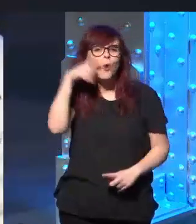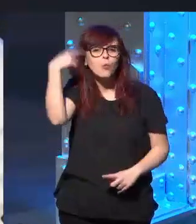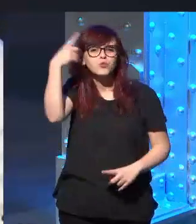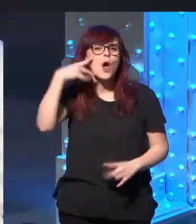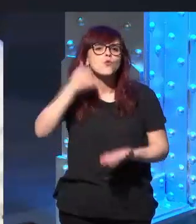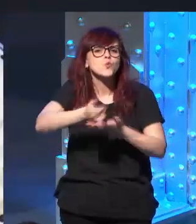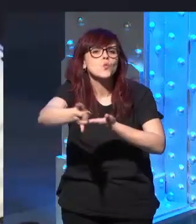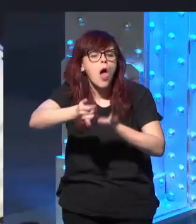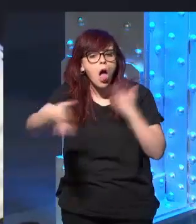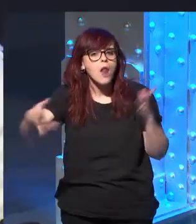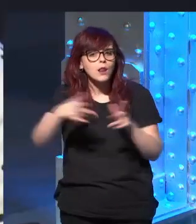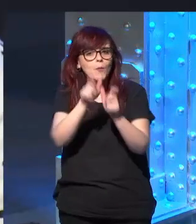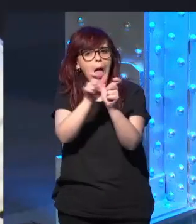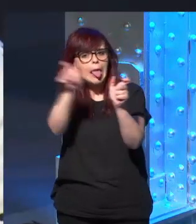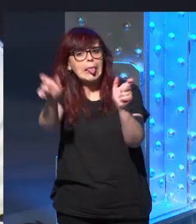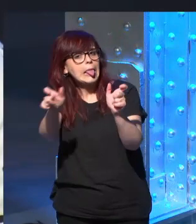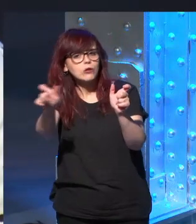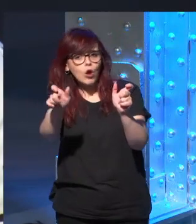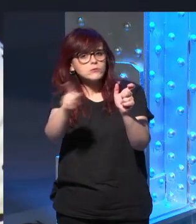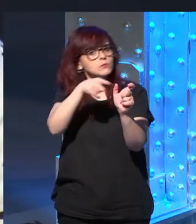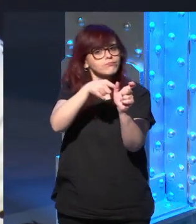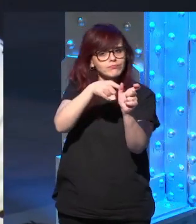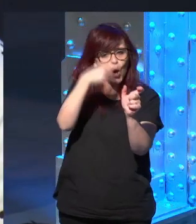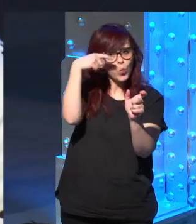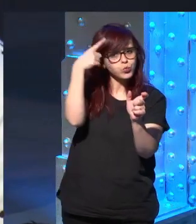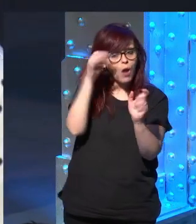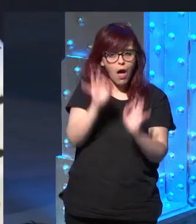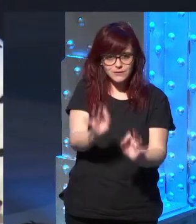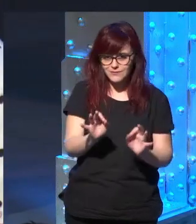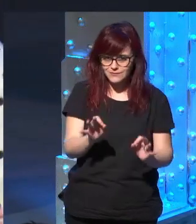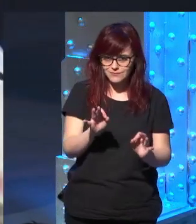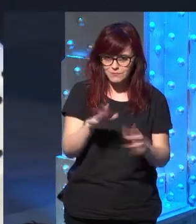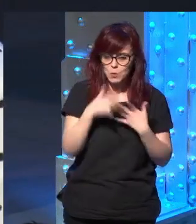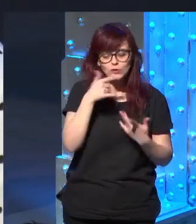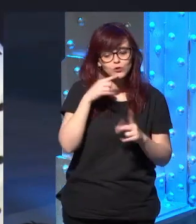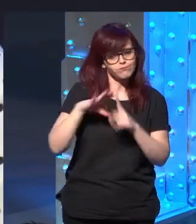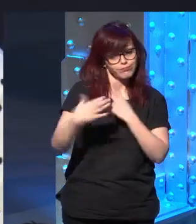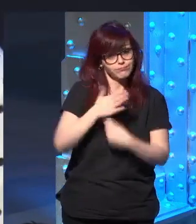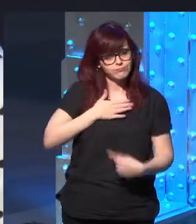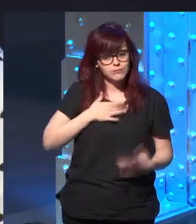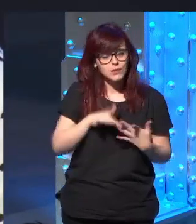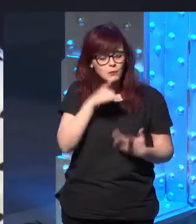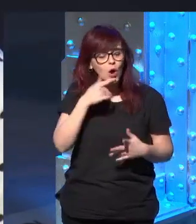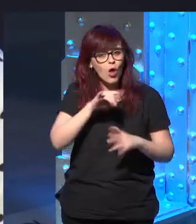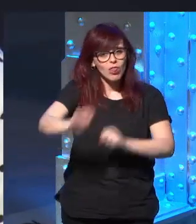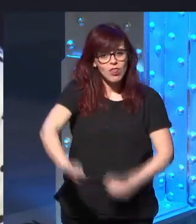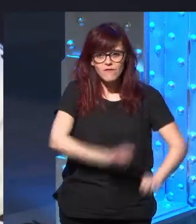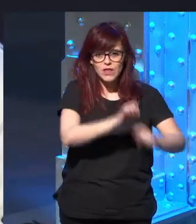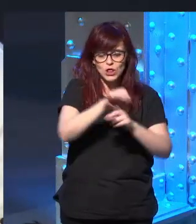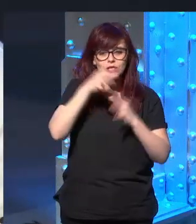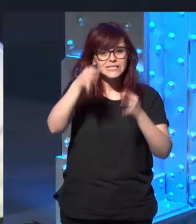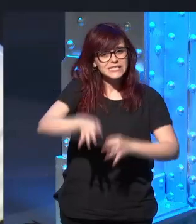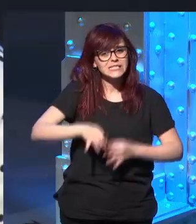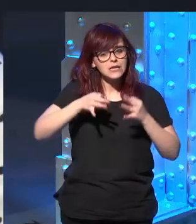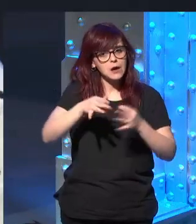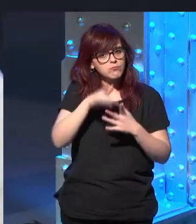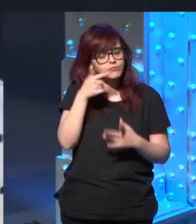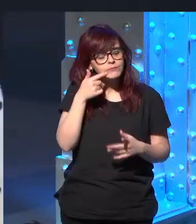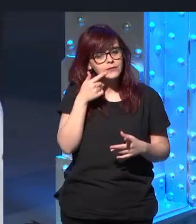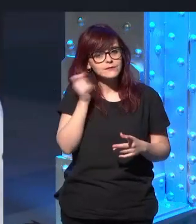Es cultura y punto, y tenemos que defenderla, ¿no? Por eso quiero y defiendo tanto los márgenes, ¿no? Porque son